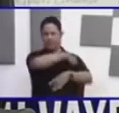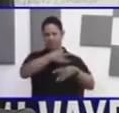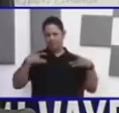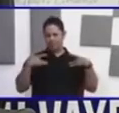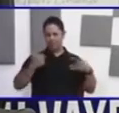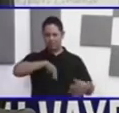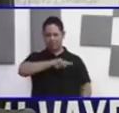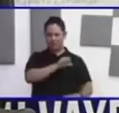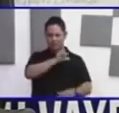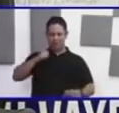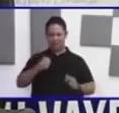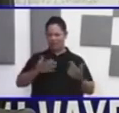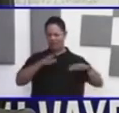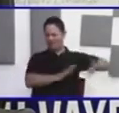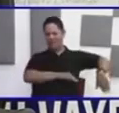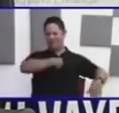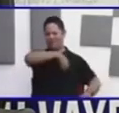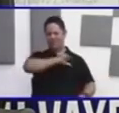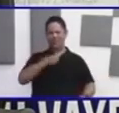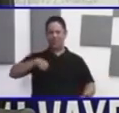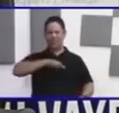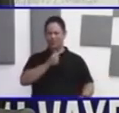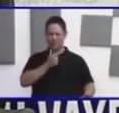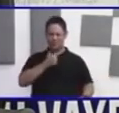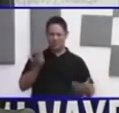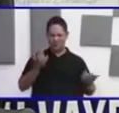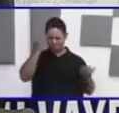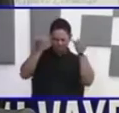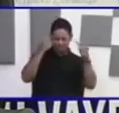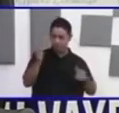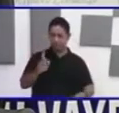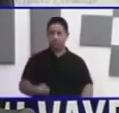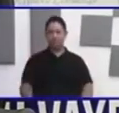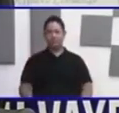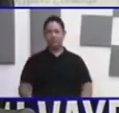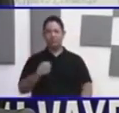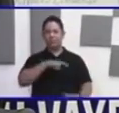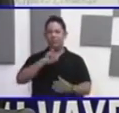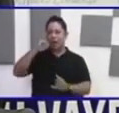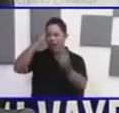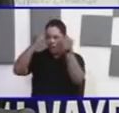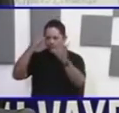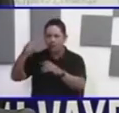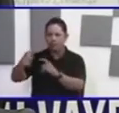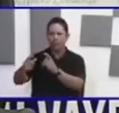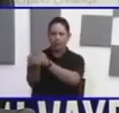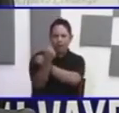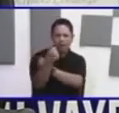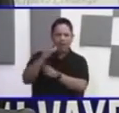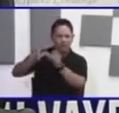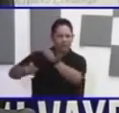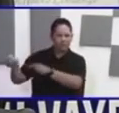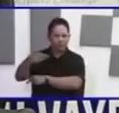curioso y vale recalcar, gobernador, con ese tema de las especulaciones, si nosotros hubiéramos recurrido al tema